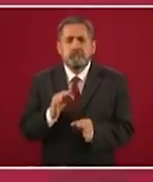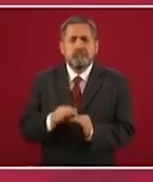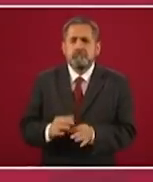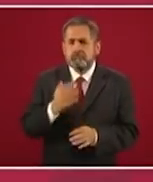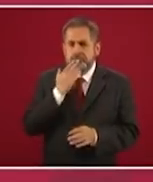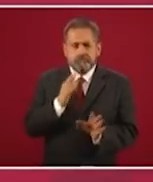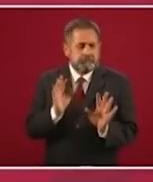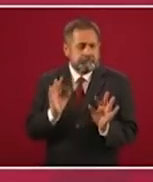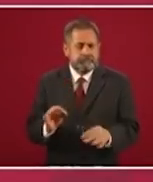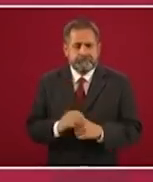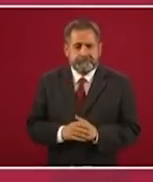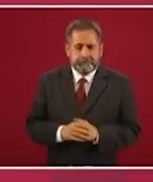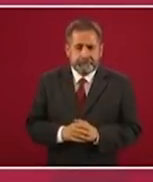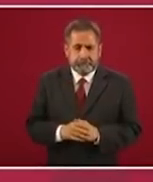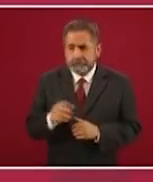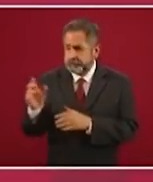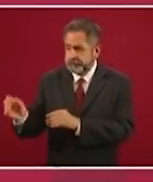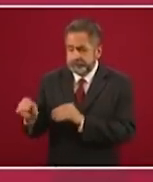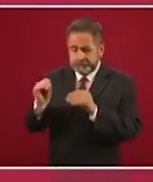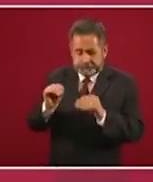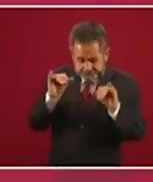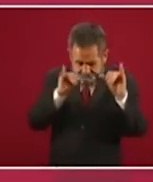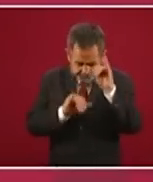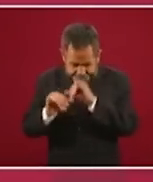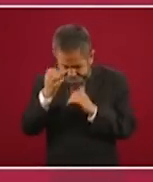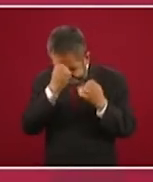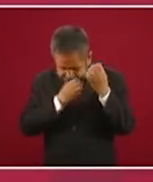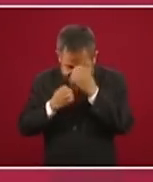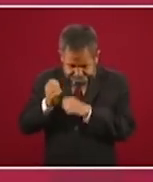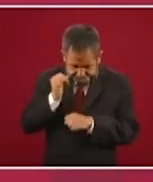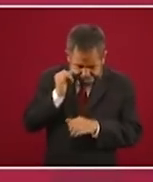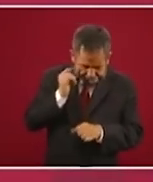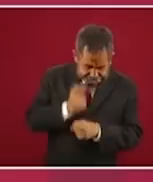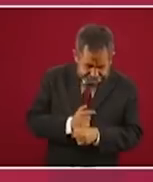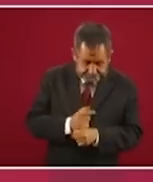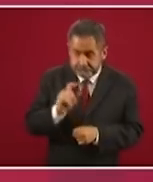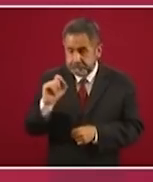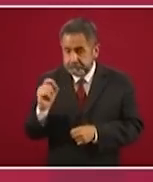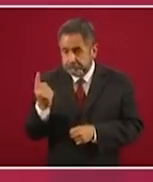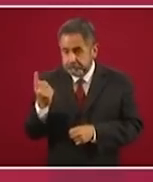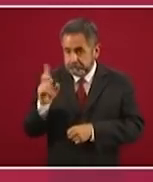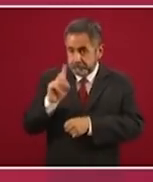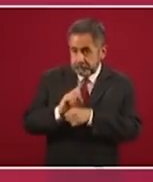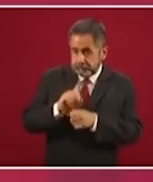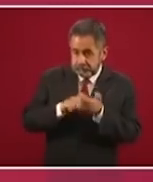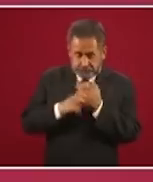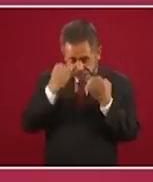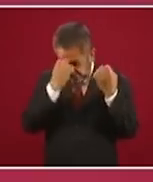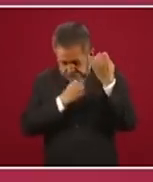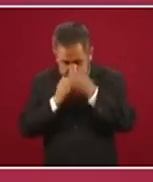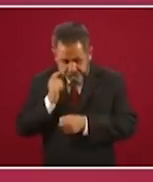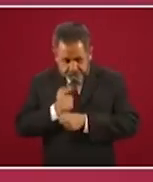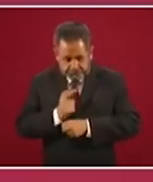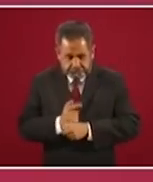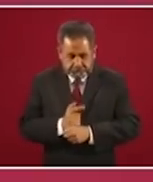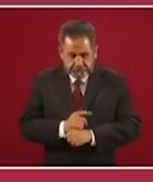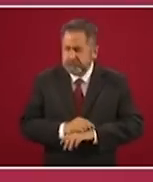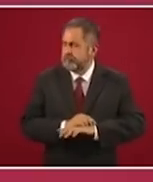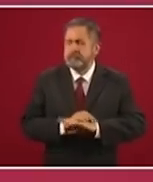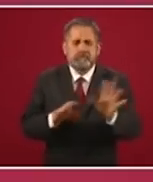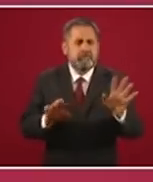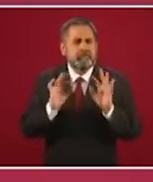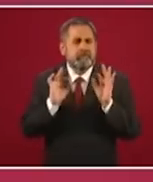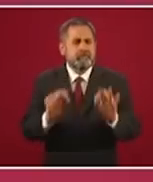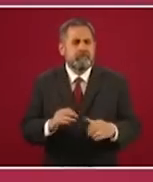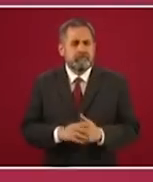Se van a laboratorios por 21 días y se